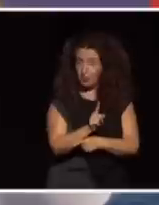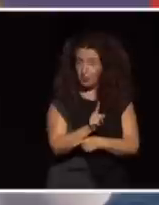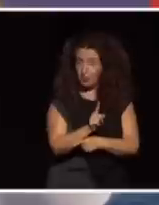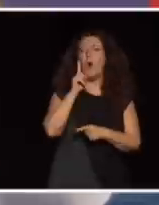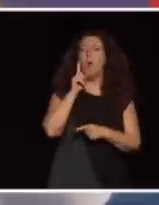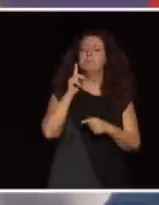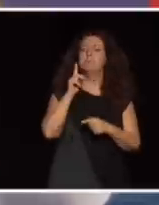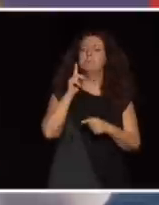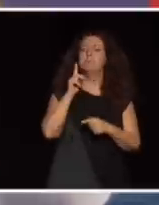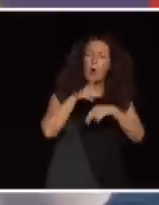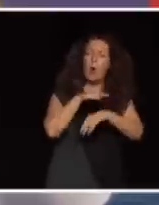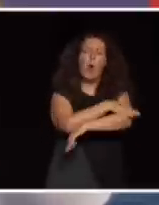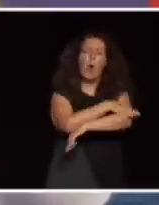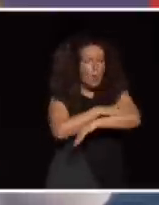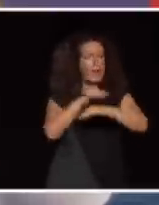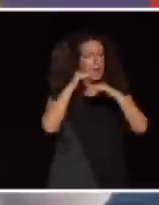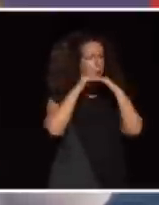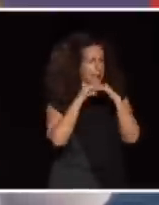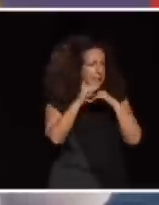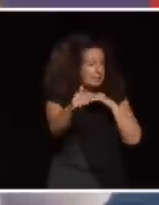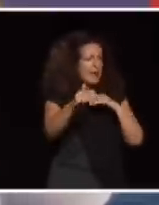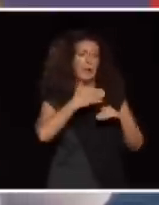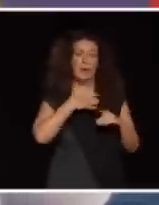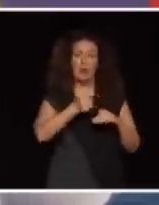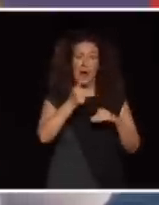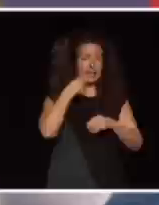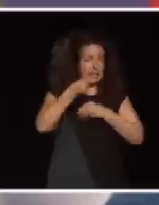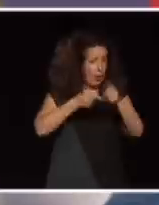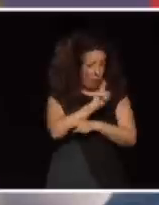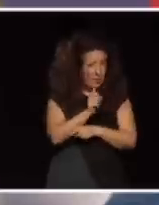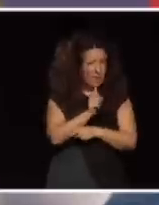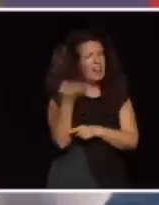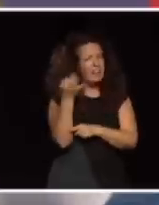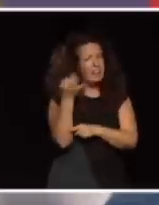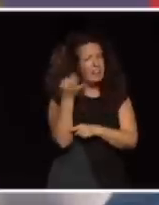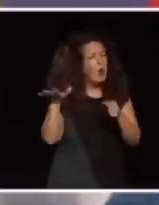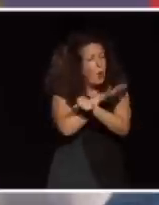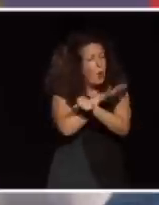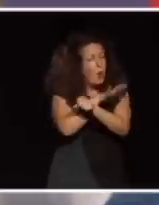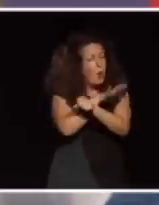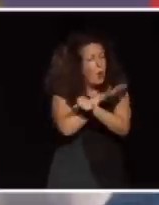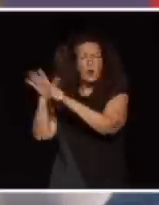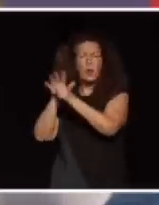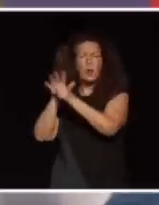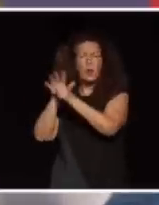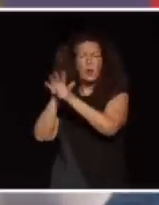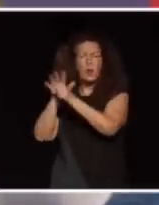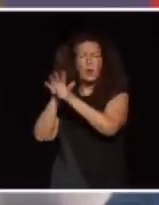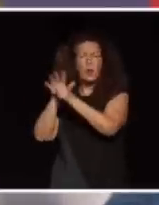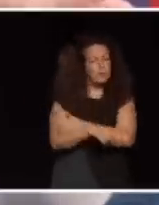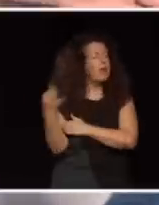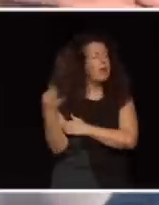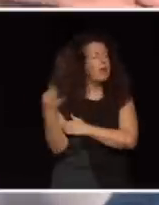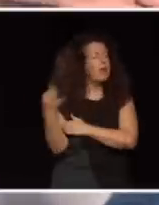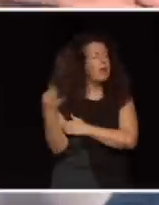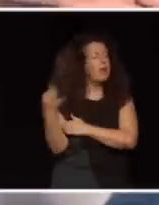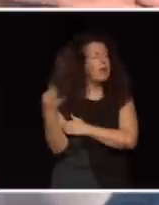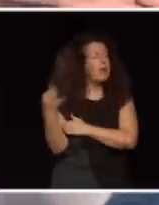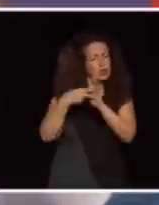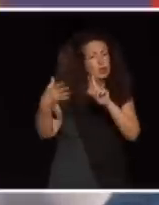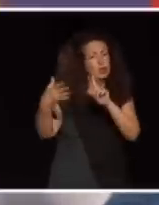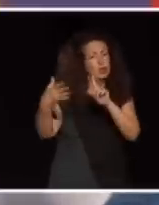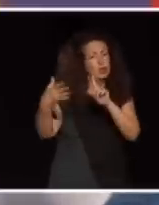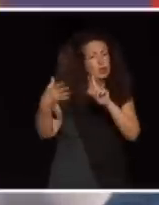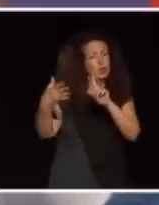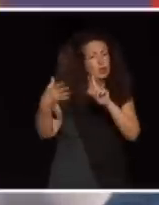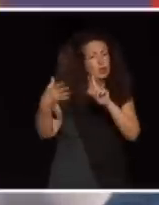estable y valiente que responda a las crisis profundas que todavía existen en nuestro país, aunque los de las derechas, compañeros